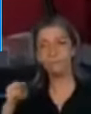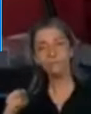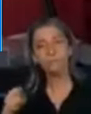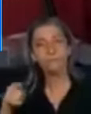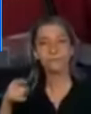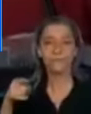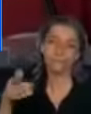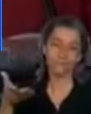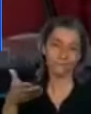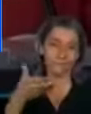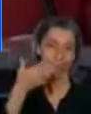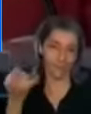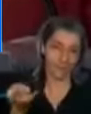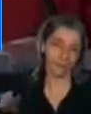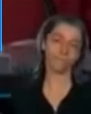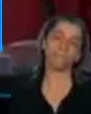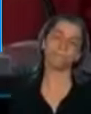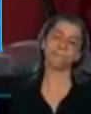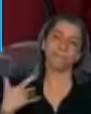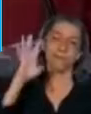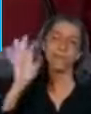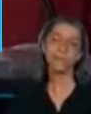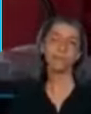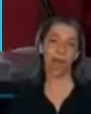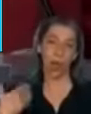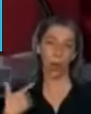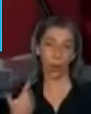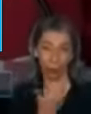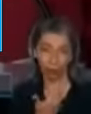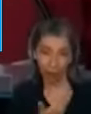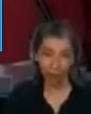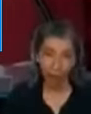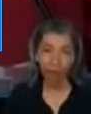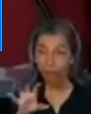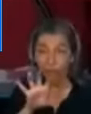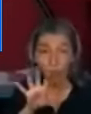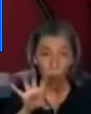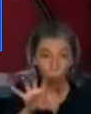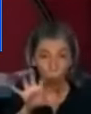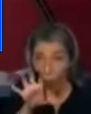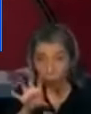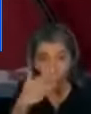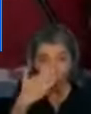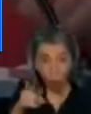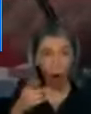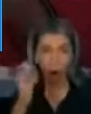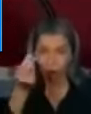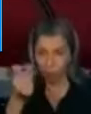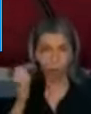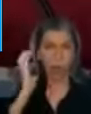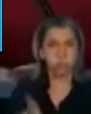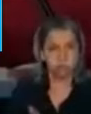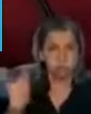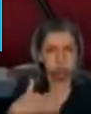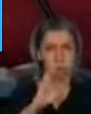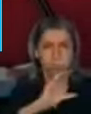es el político más profesional de todos los que estuvieron ayer. Claro. No se le movía un pelo cuando tenía que hablar de las cuestiones nacionales